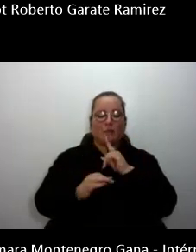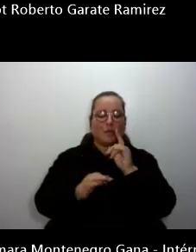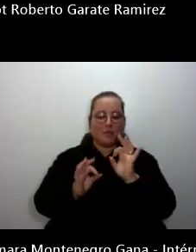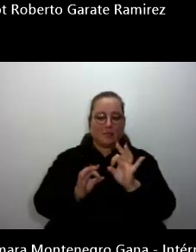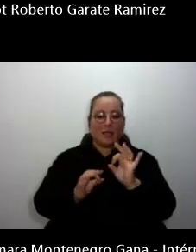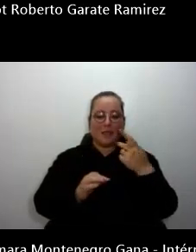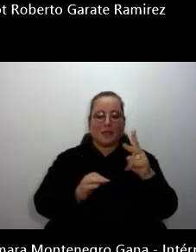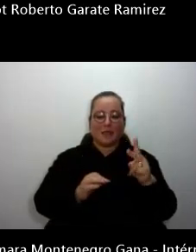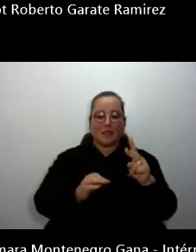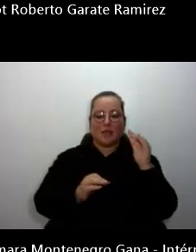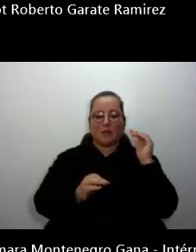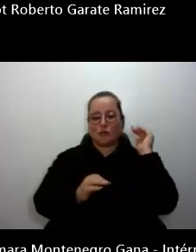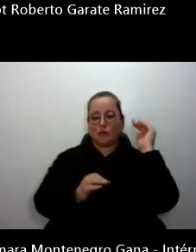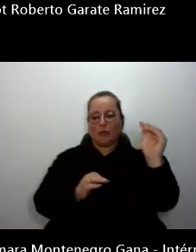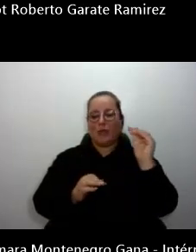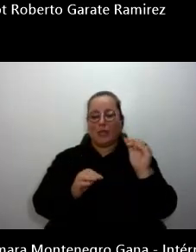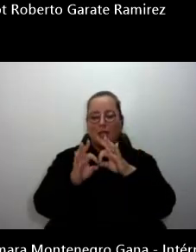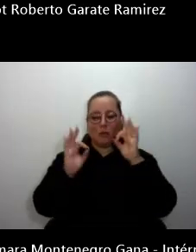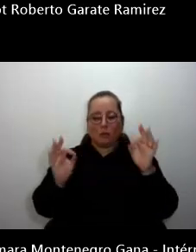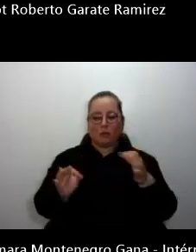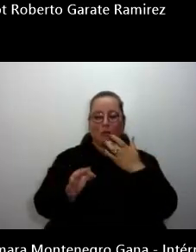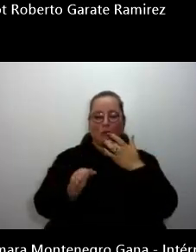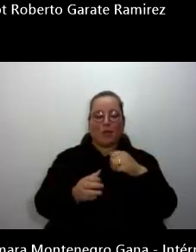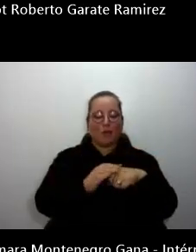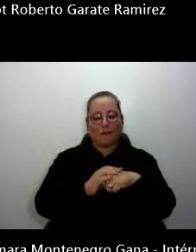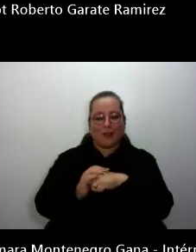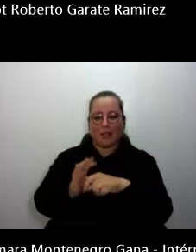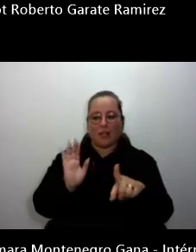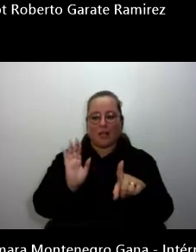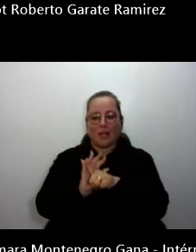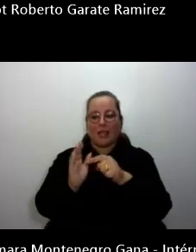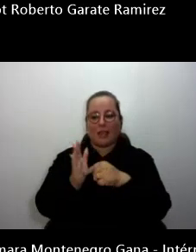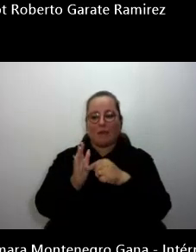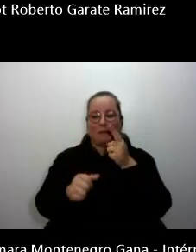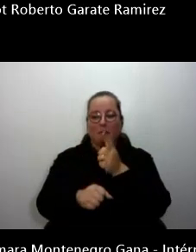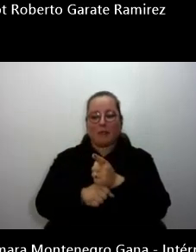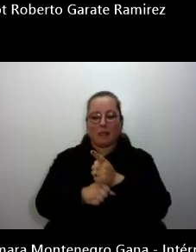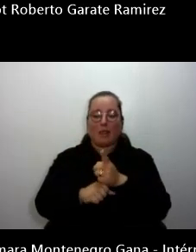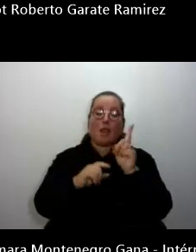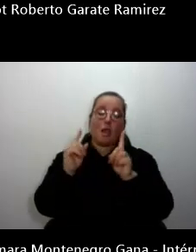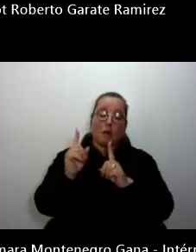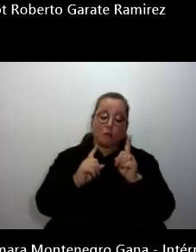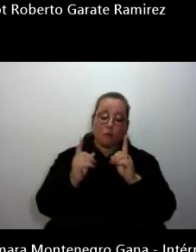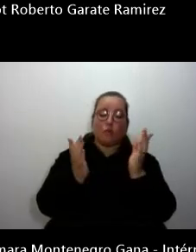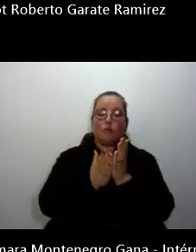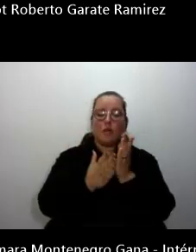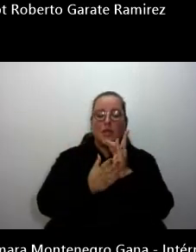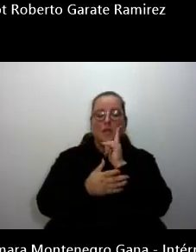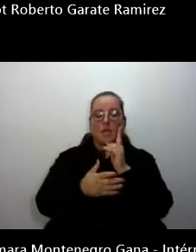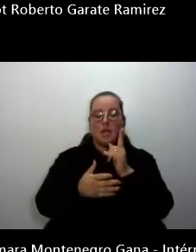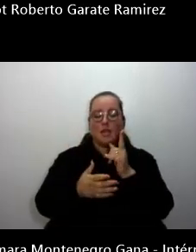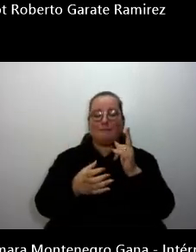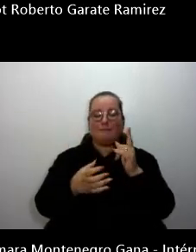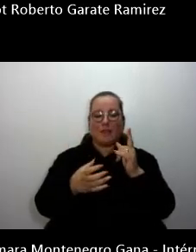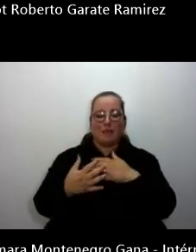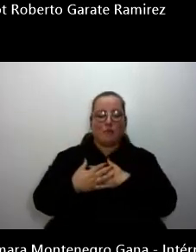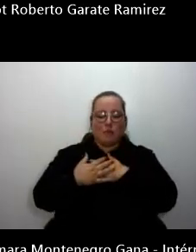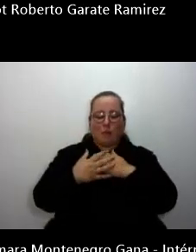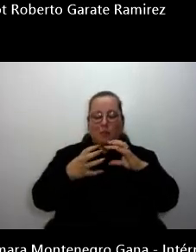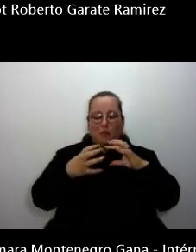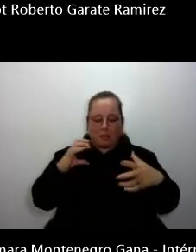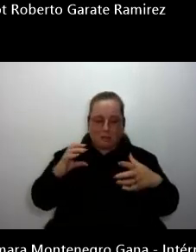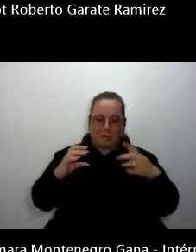Superintendencia de Educación, porque son obligatorios por ley. Sin embargo, hay estudiantes que presentan desregulaciones emocionales de manera constante y